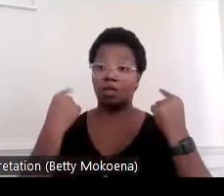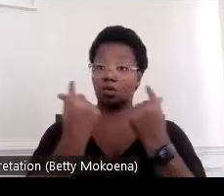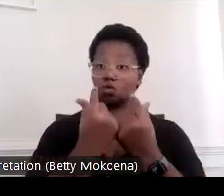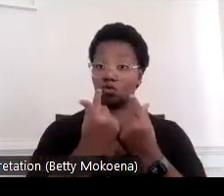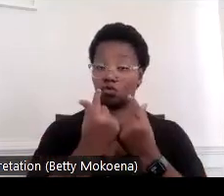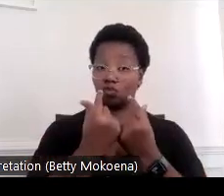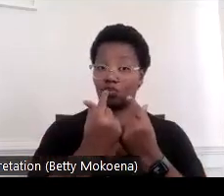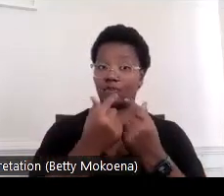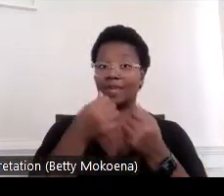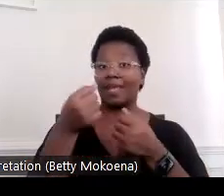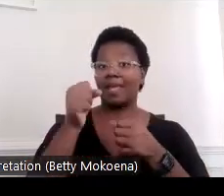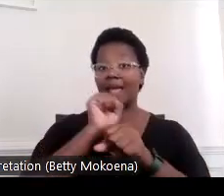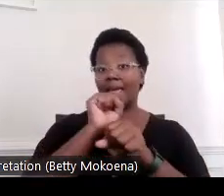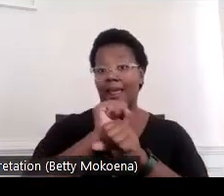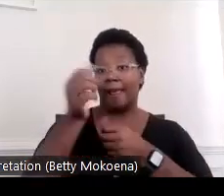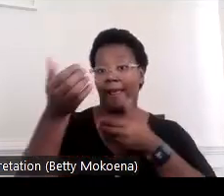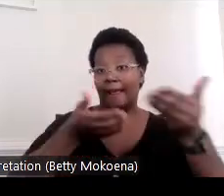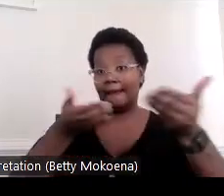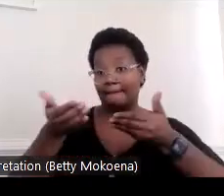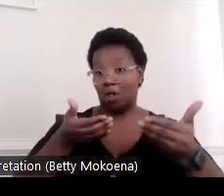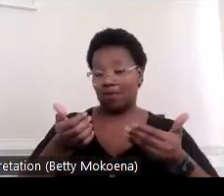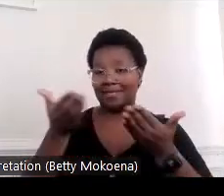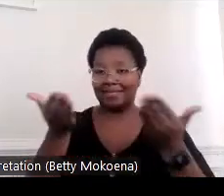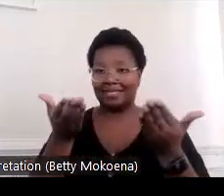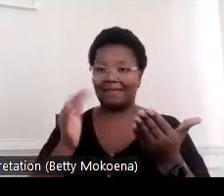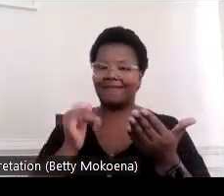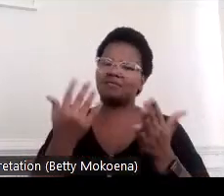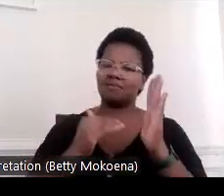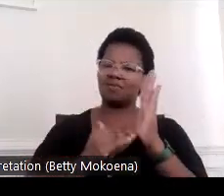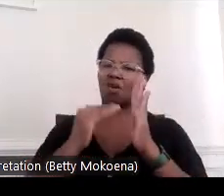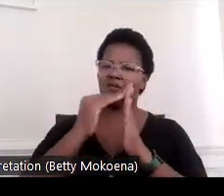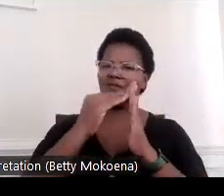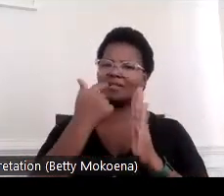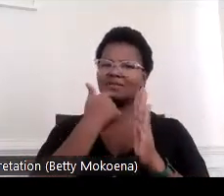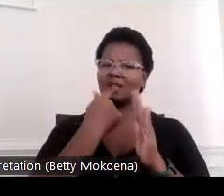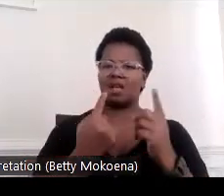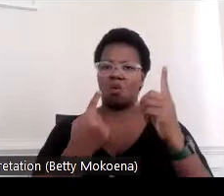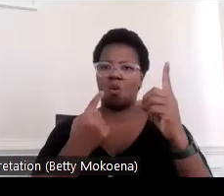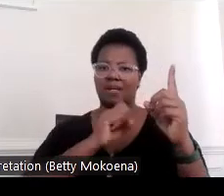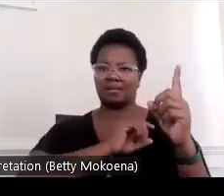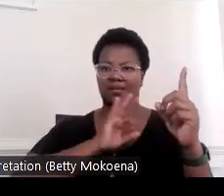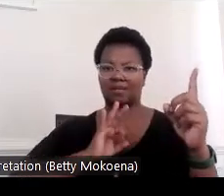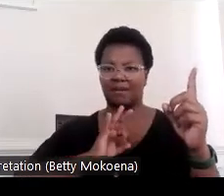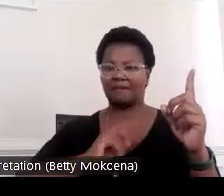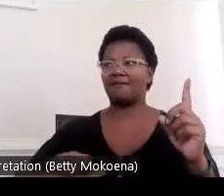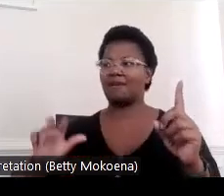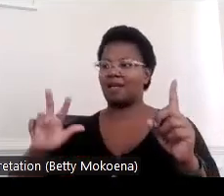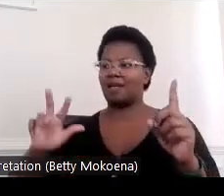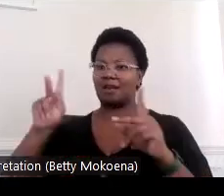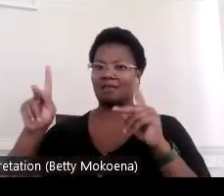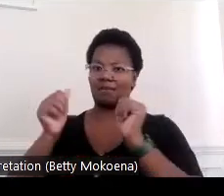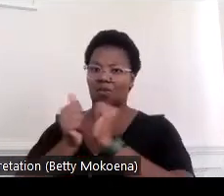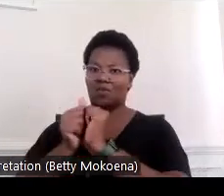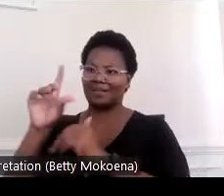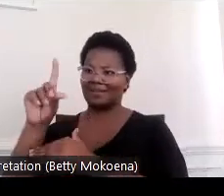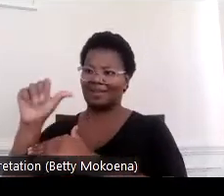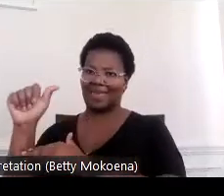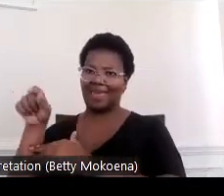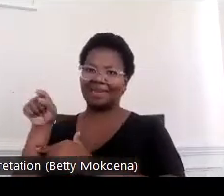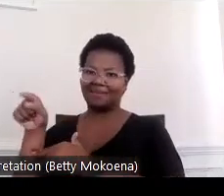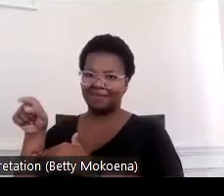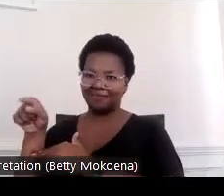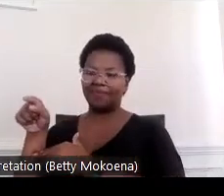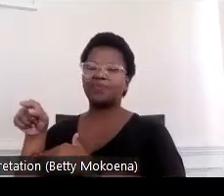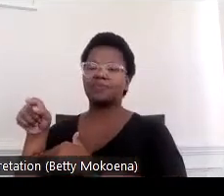servicios de empleo grupal frecuentemente hay servicios de empleo en la cual hay un personal y tres individuos con